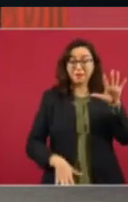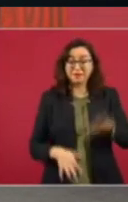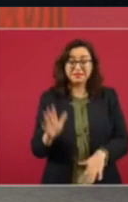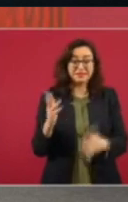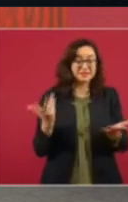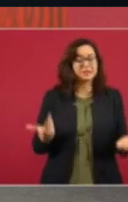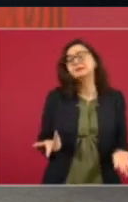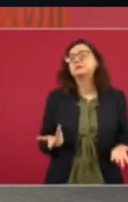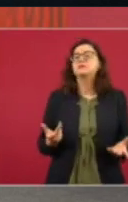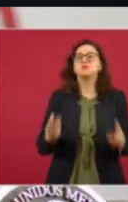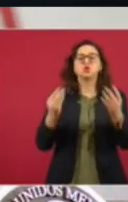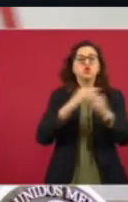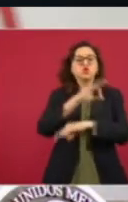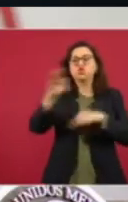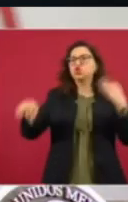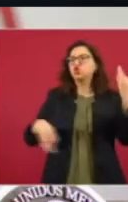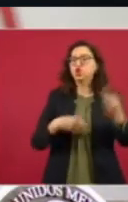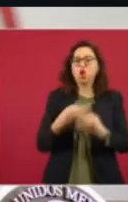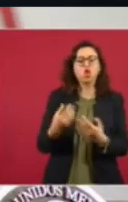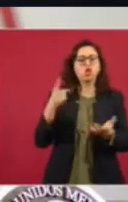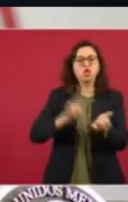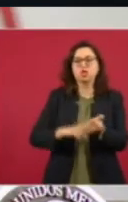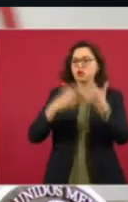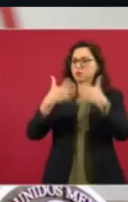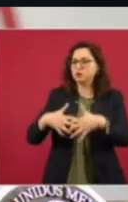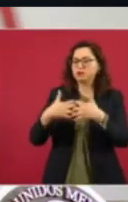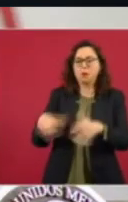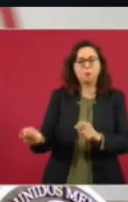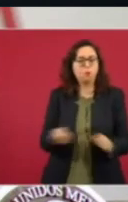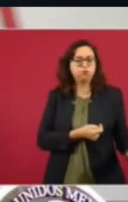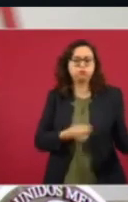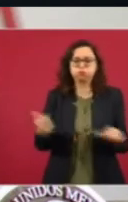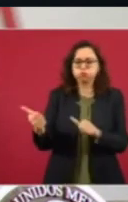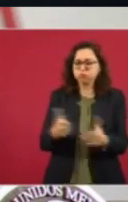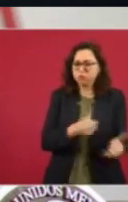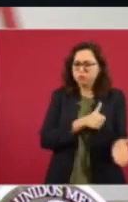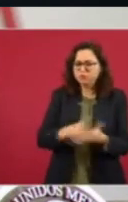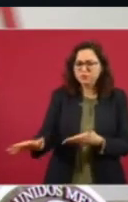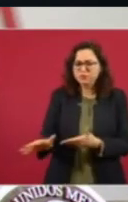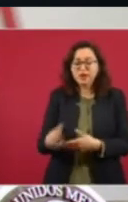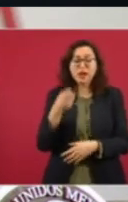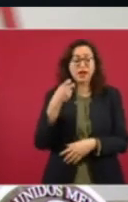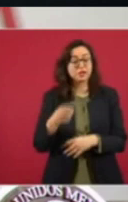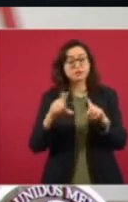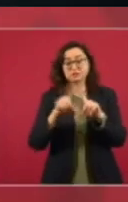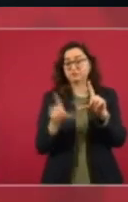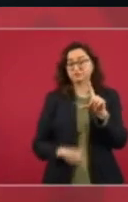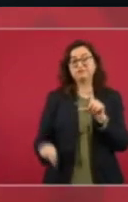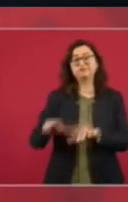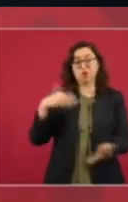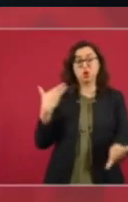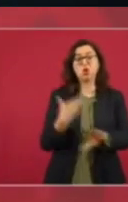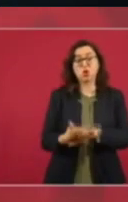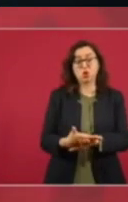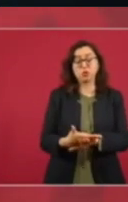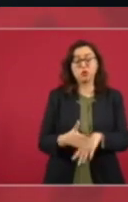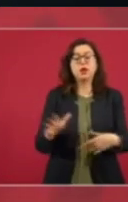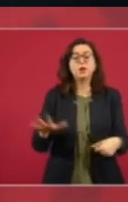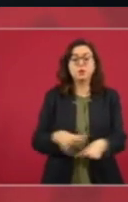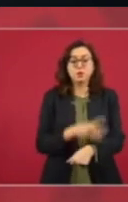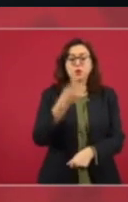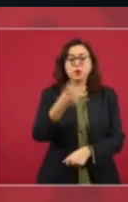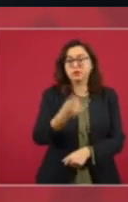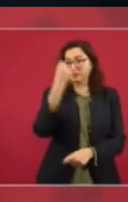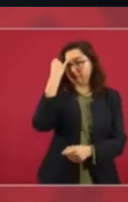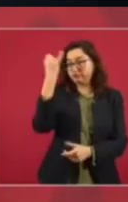afectar así a los trabajadores en nuestro país. A partir de la iniciativa se generó un diálogo